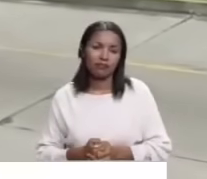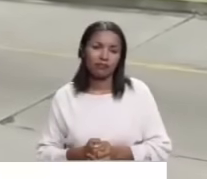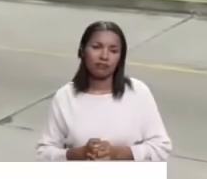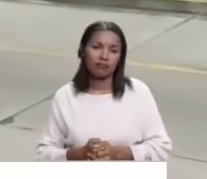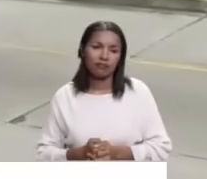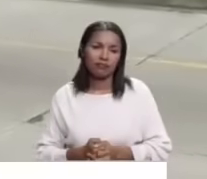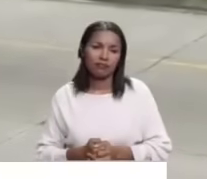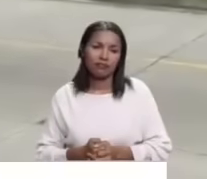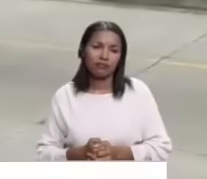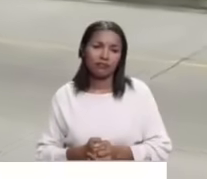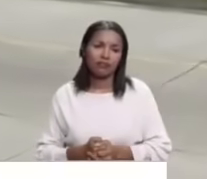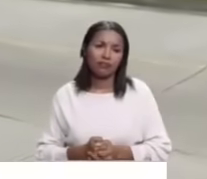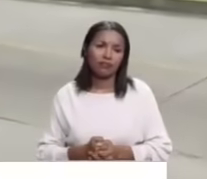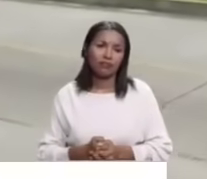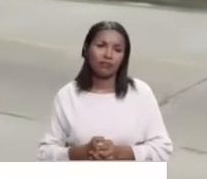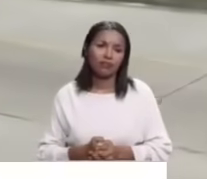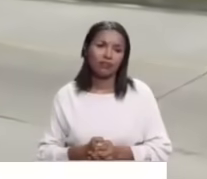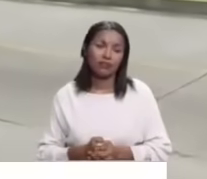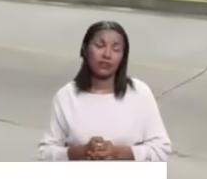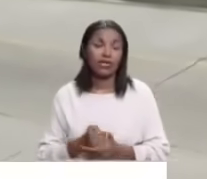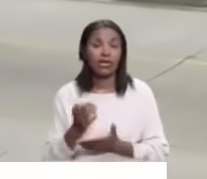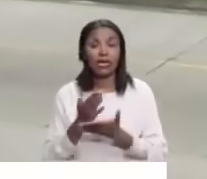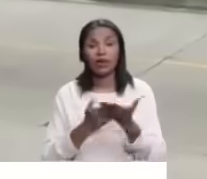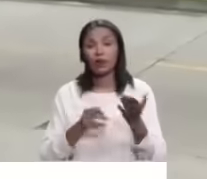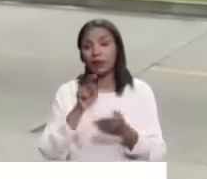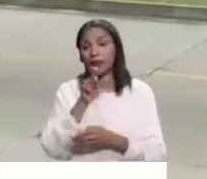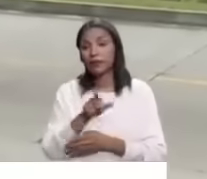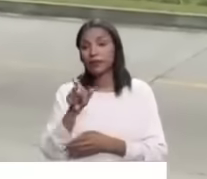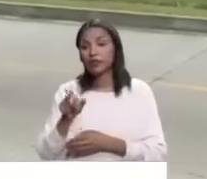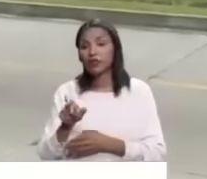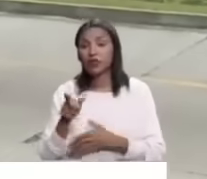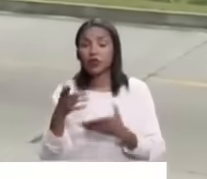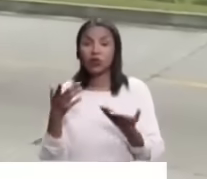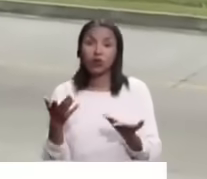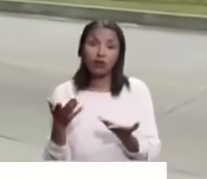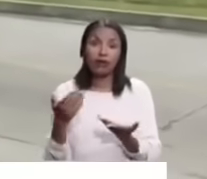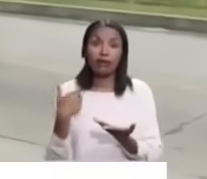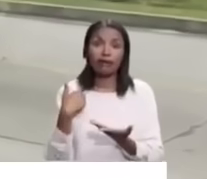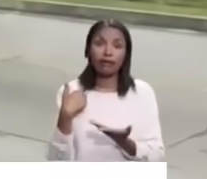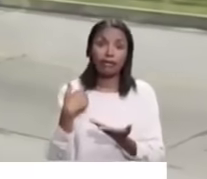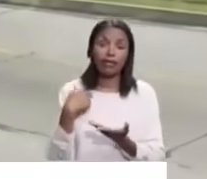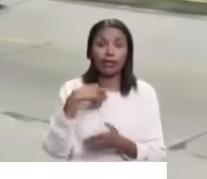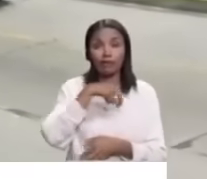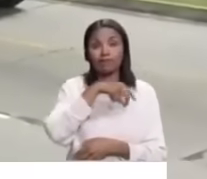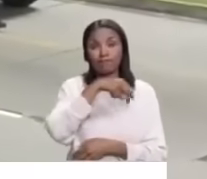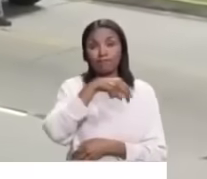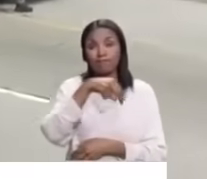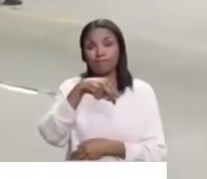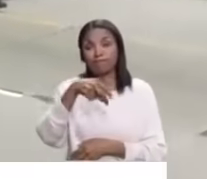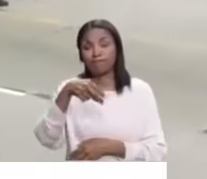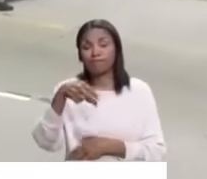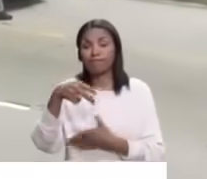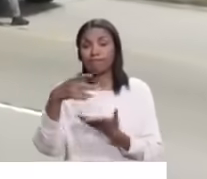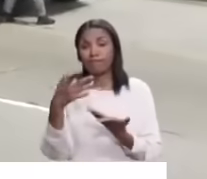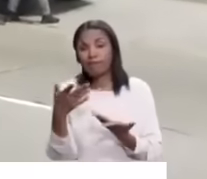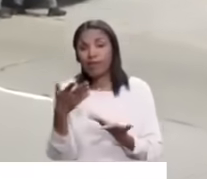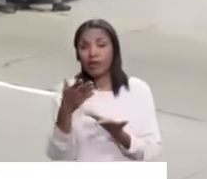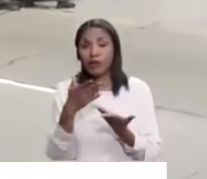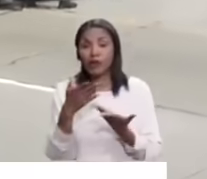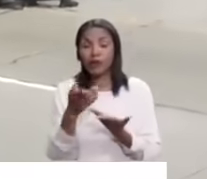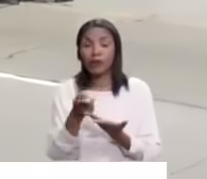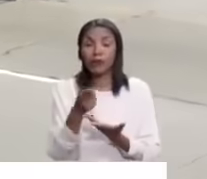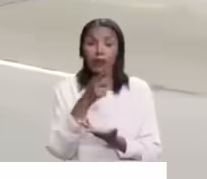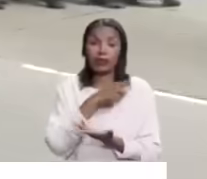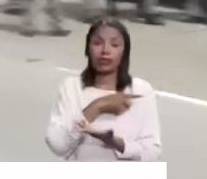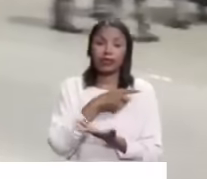algunas personas que están aquí no les ha quedado más remedio que pasar caminando la parte de la Tumba Muerto que se encuentra bloqueada. Y si